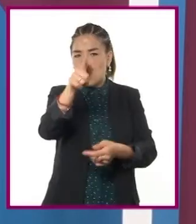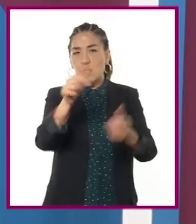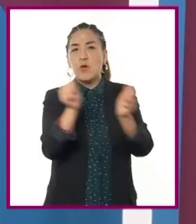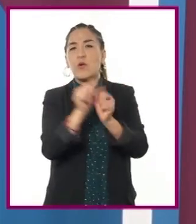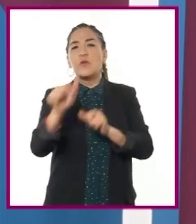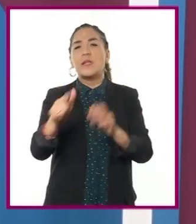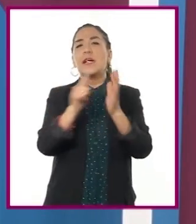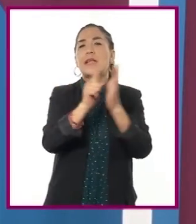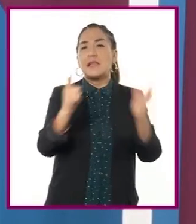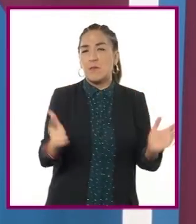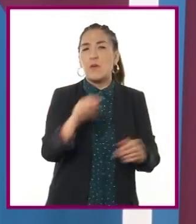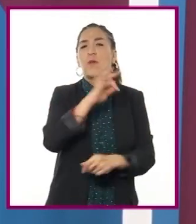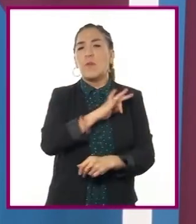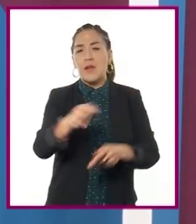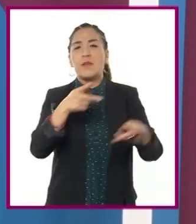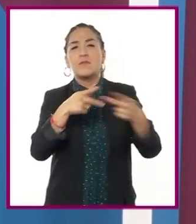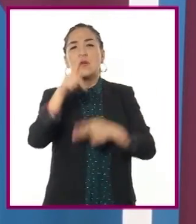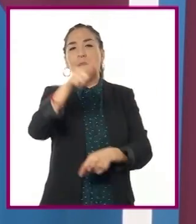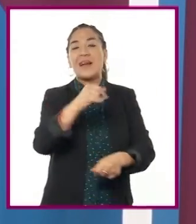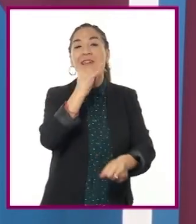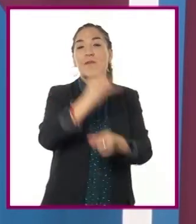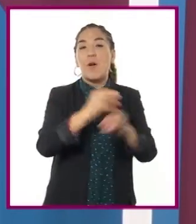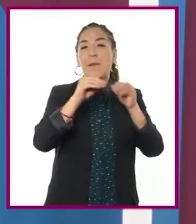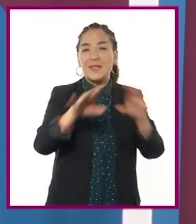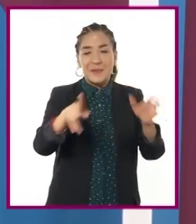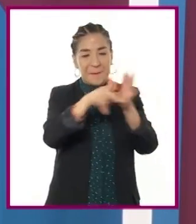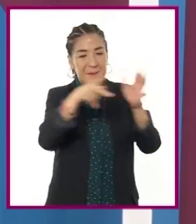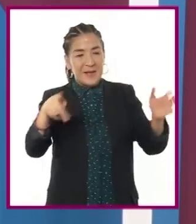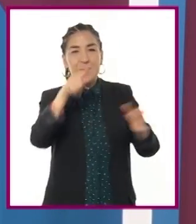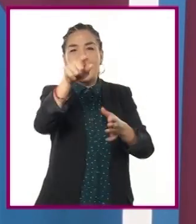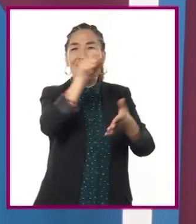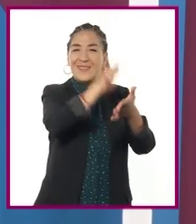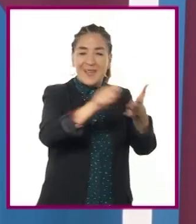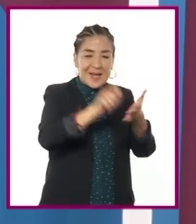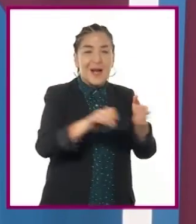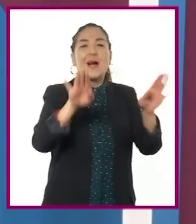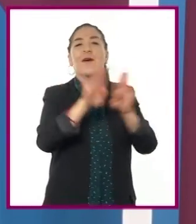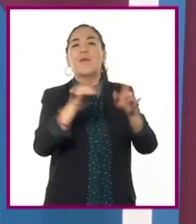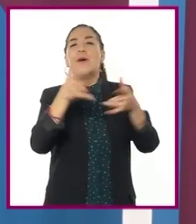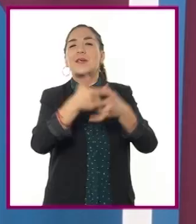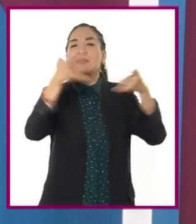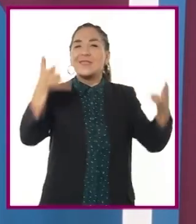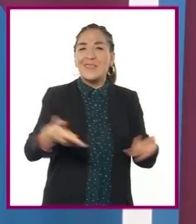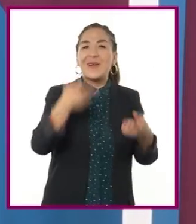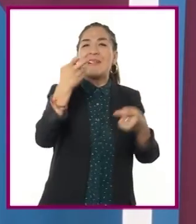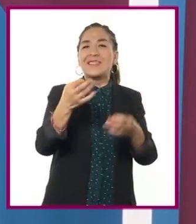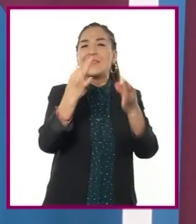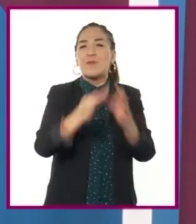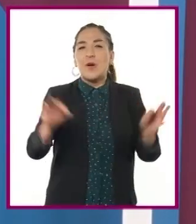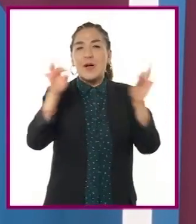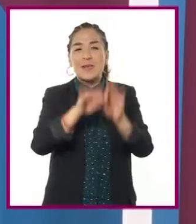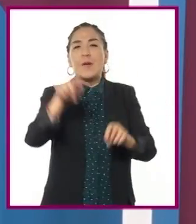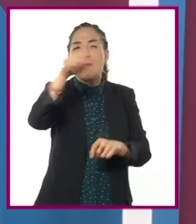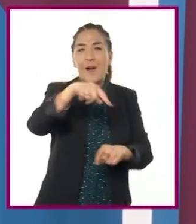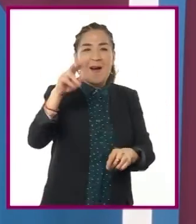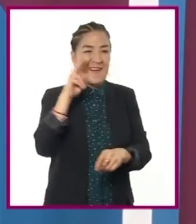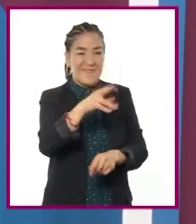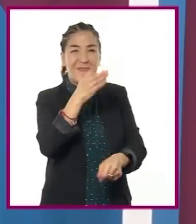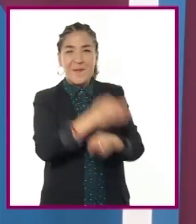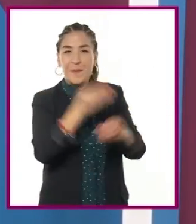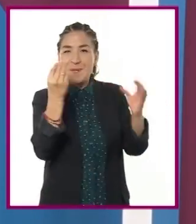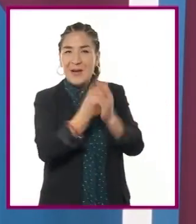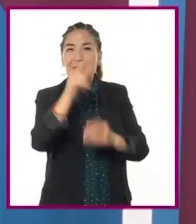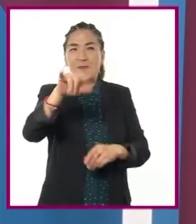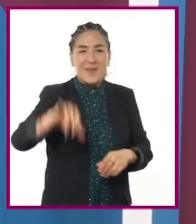texto, podrán elaborar una nota periodística donde describan algún acontecimiento importante que les haya llamado la atención